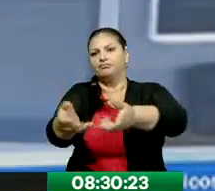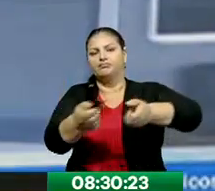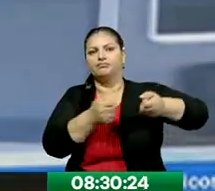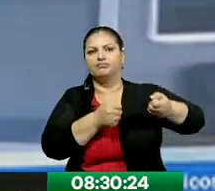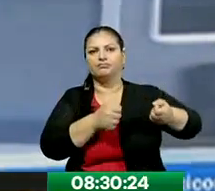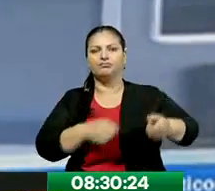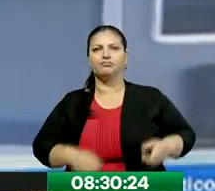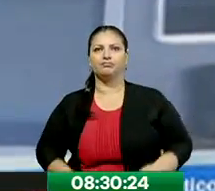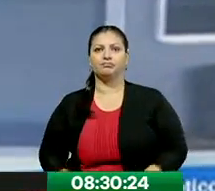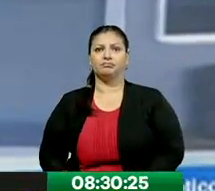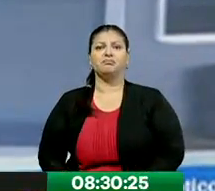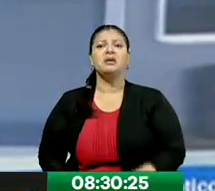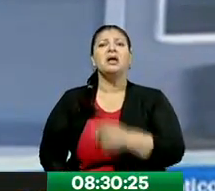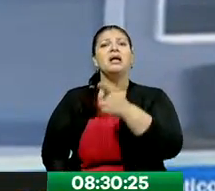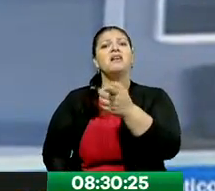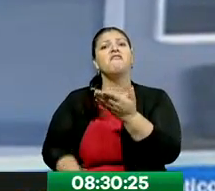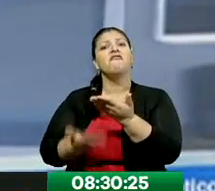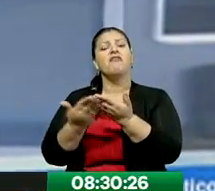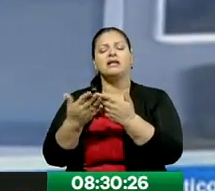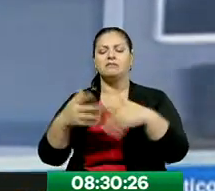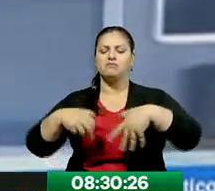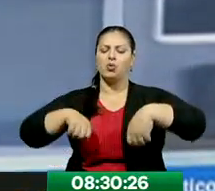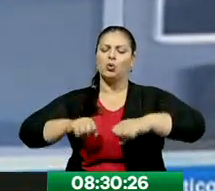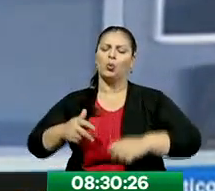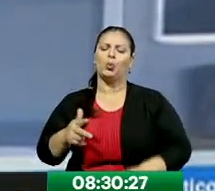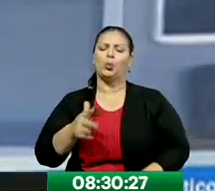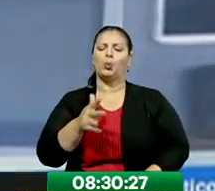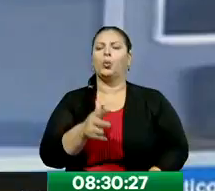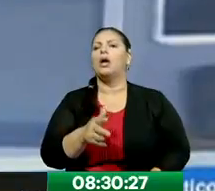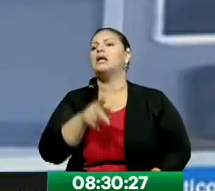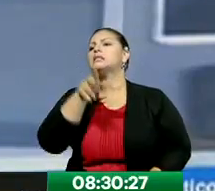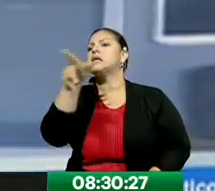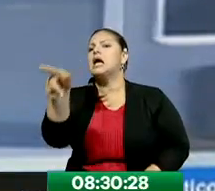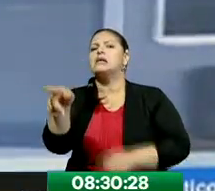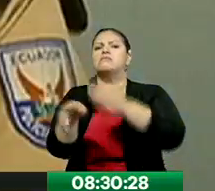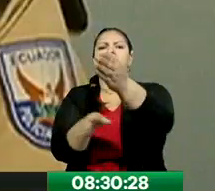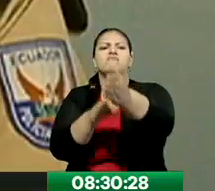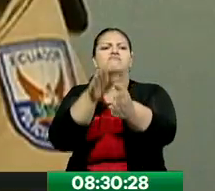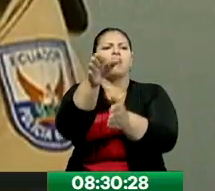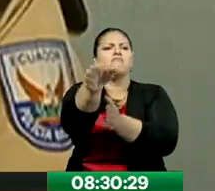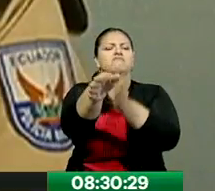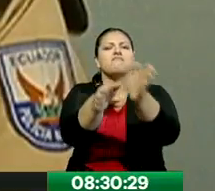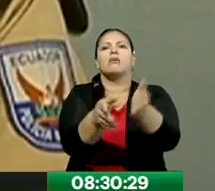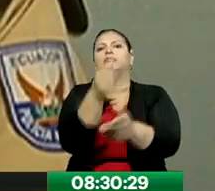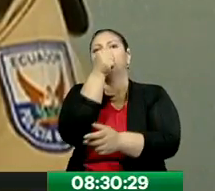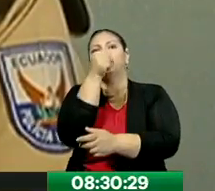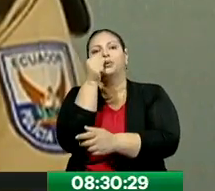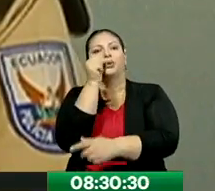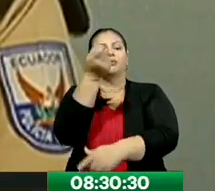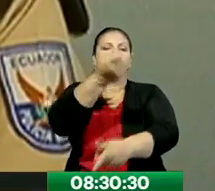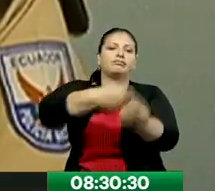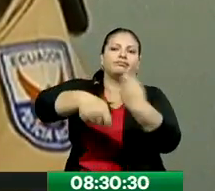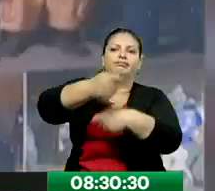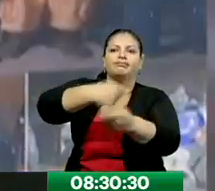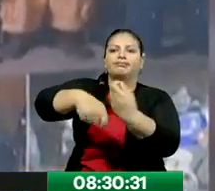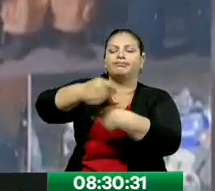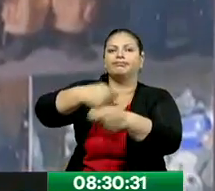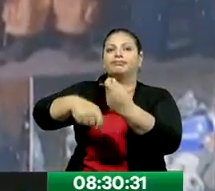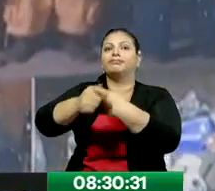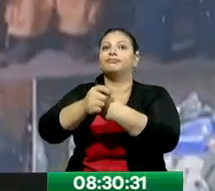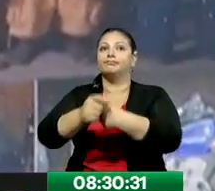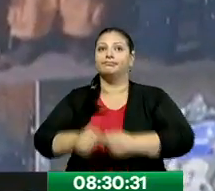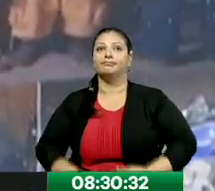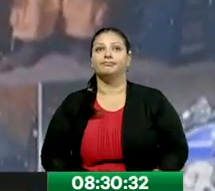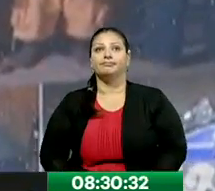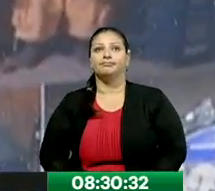se transportaban esos expendedores para distribuir esta sustancia. Algunos habían enterrado en